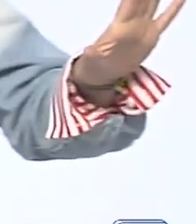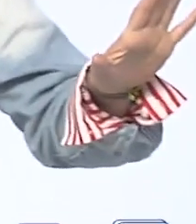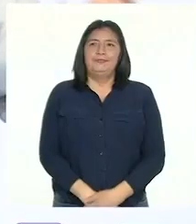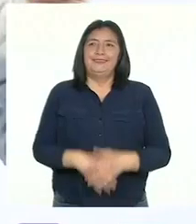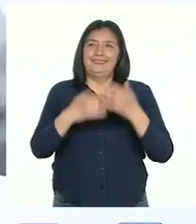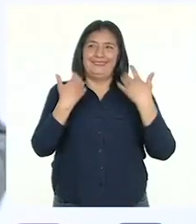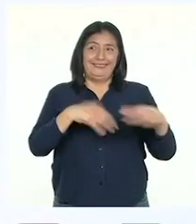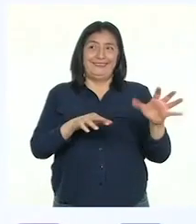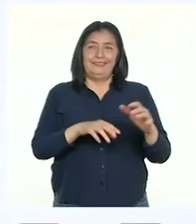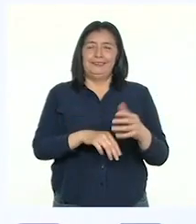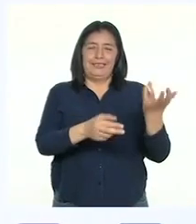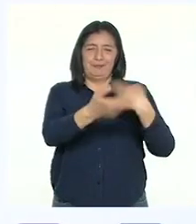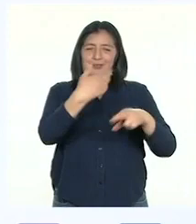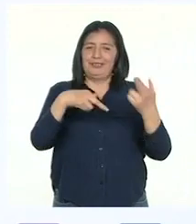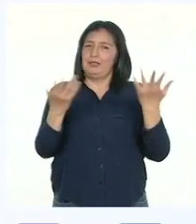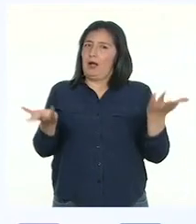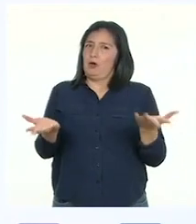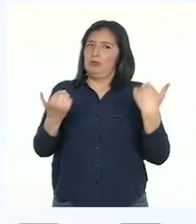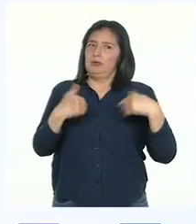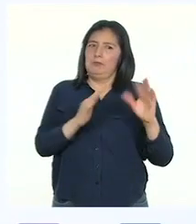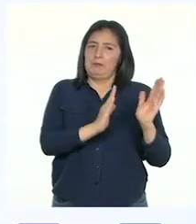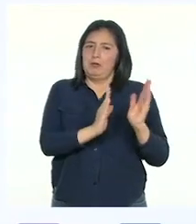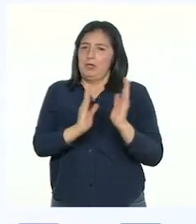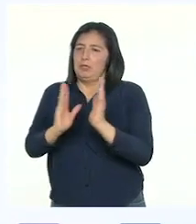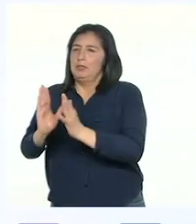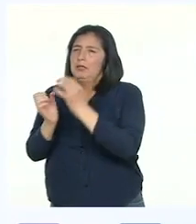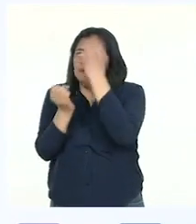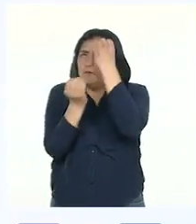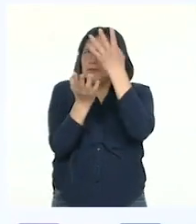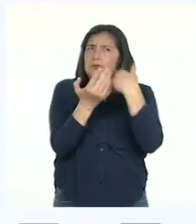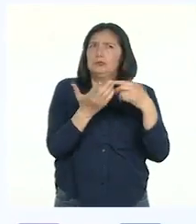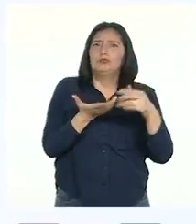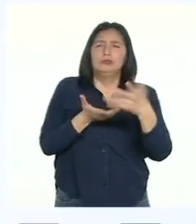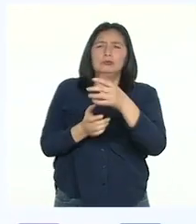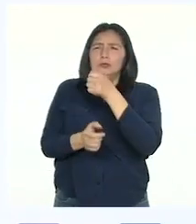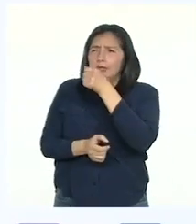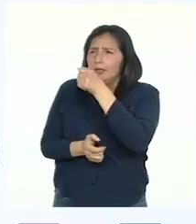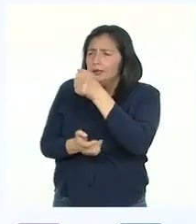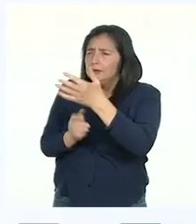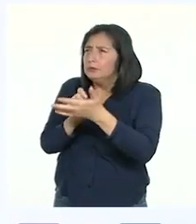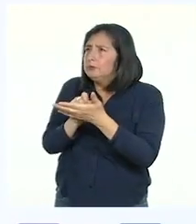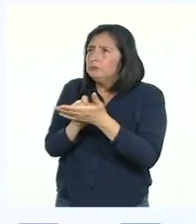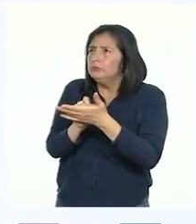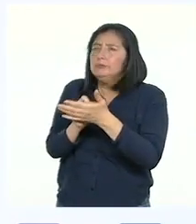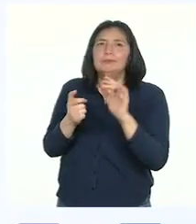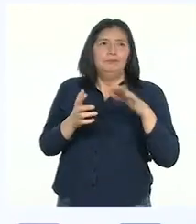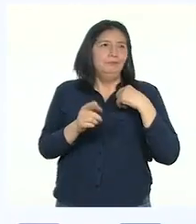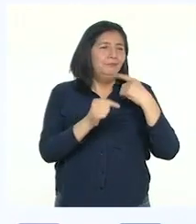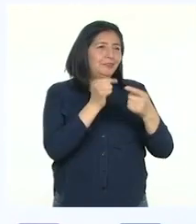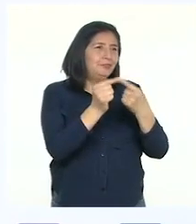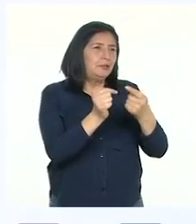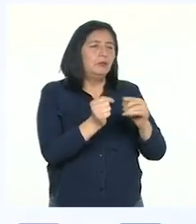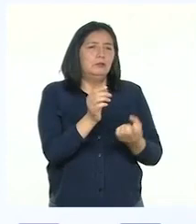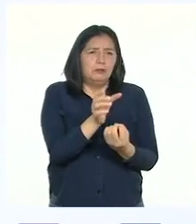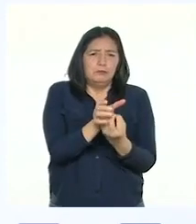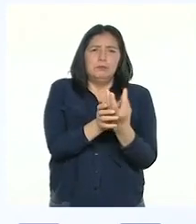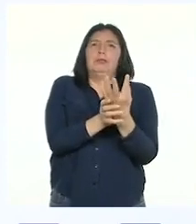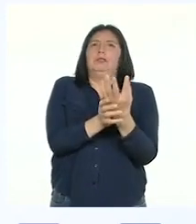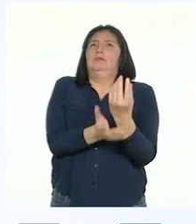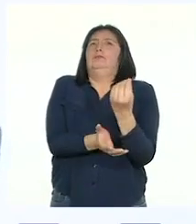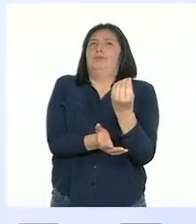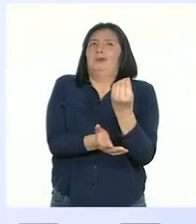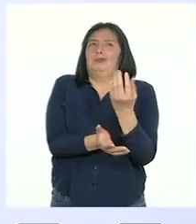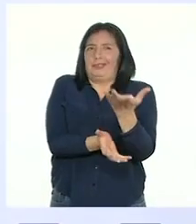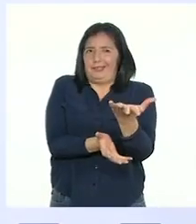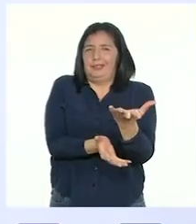Hemos regresado. Ahora sí vamos a organizar la información que hemos obtenido de la entrevista y lo que hemos venido comentando. La primavera ocurre por